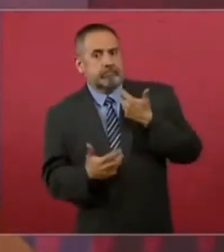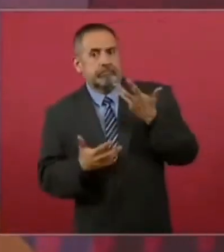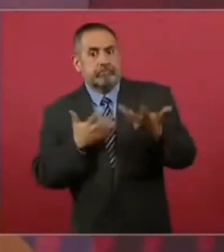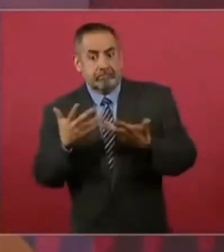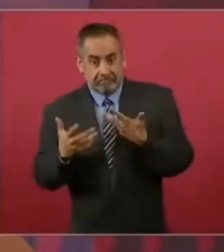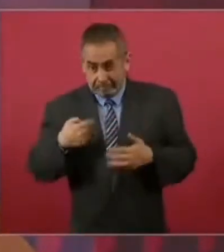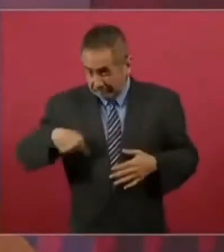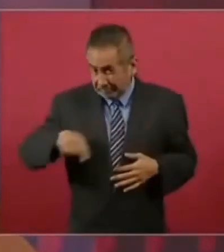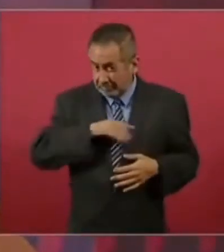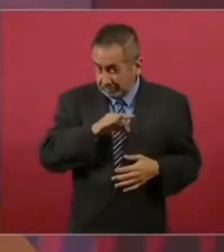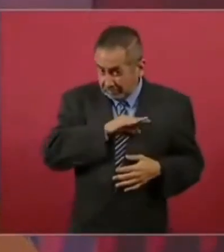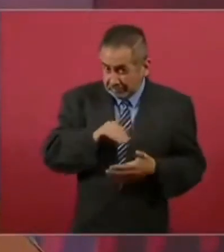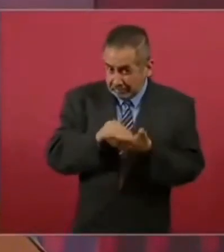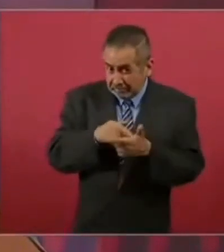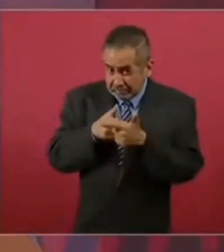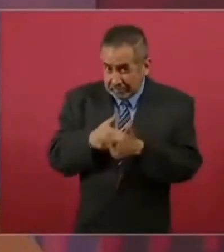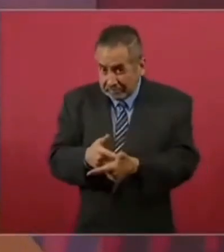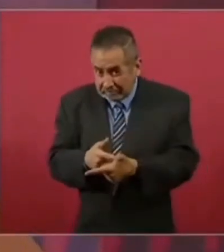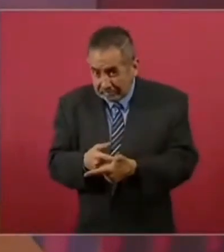¿Cuánto aguanta?